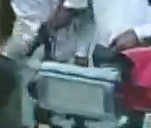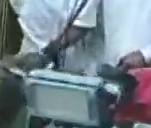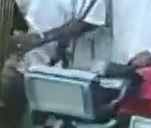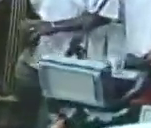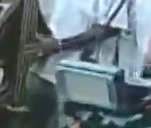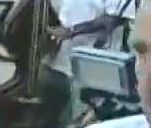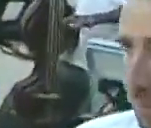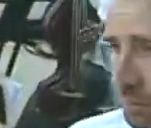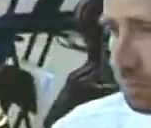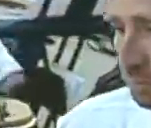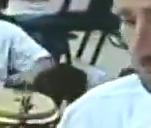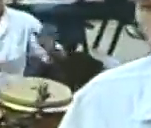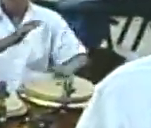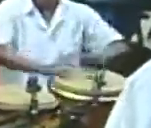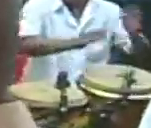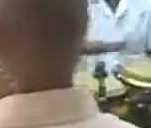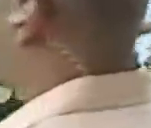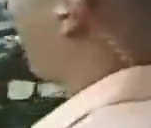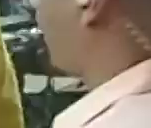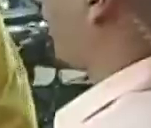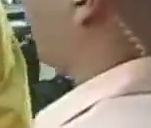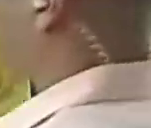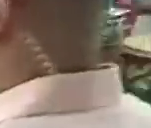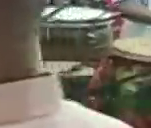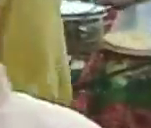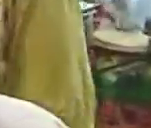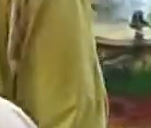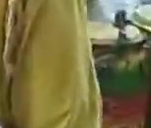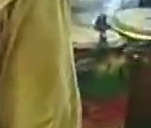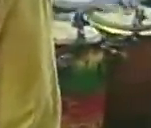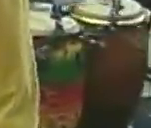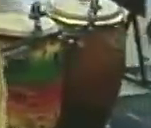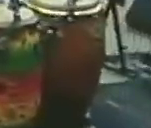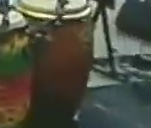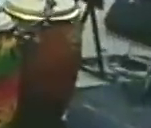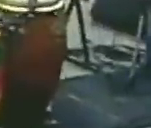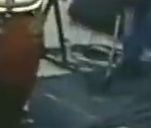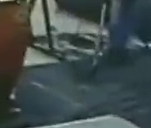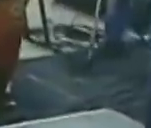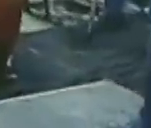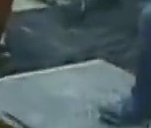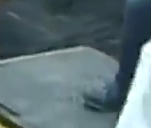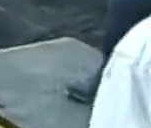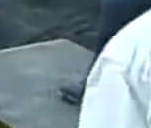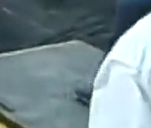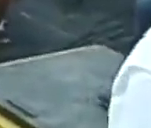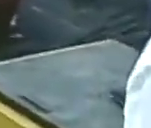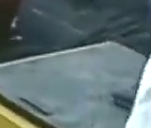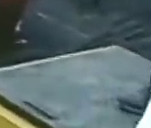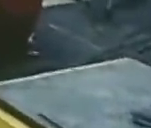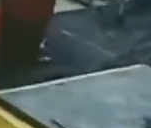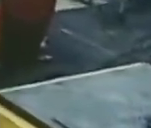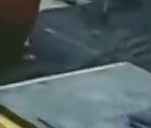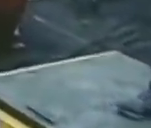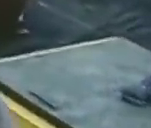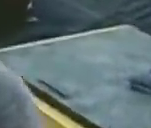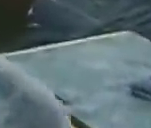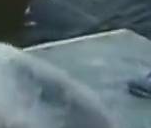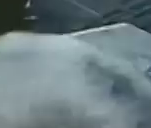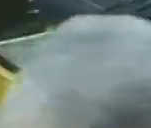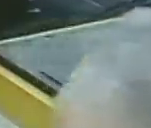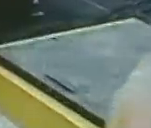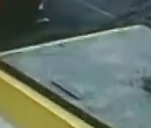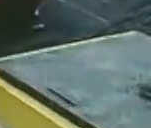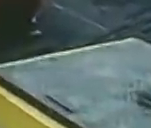del periférico de Pariata en el estado Vargas. Entre los anuncios de interés para el territorio nacional inicia